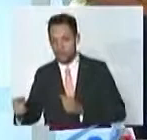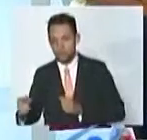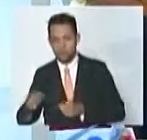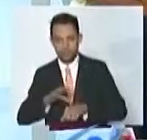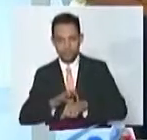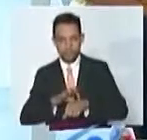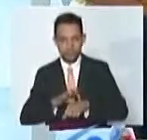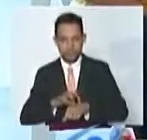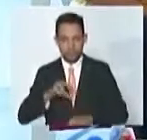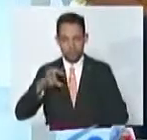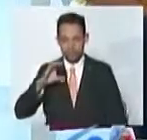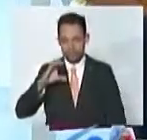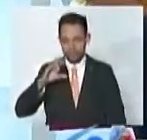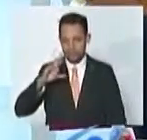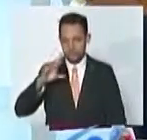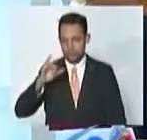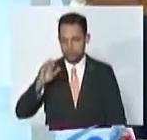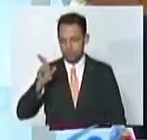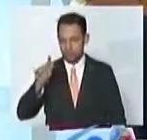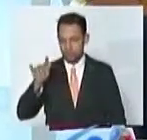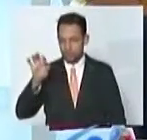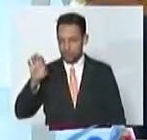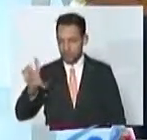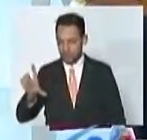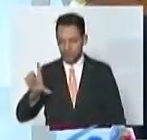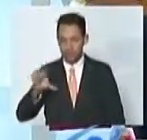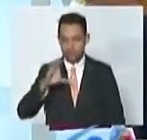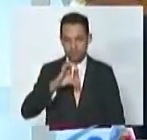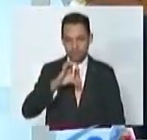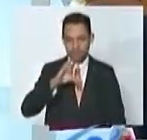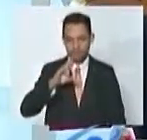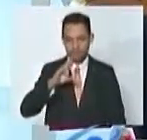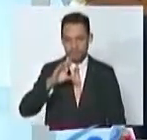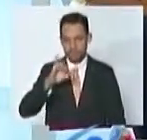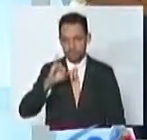doctora Cristel, que nos ha dado el apoyo en la Clínica de la Felicidad y es psicóloga.